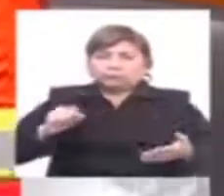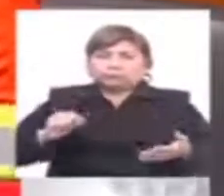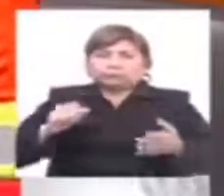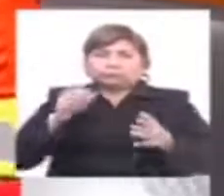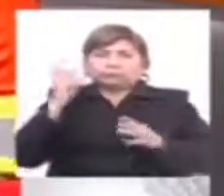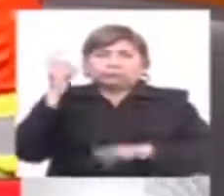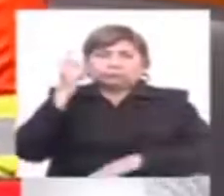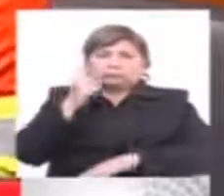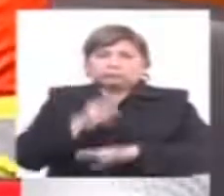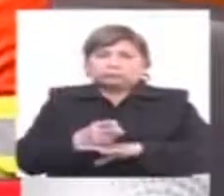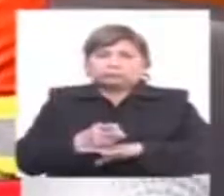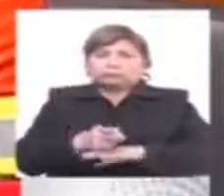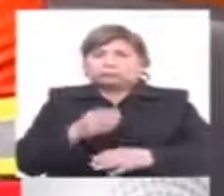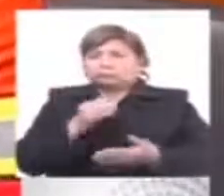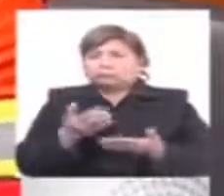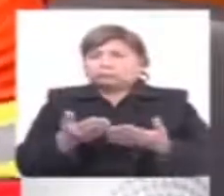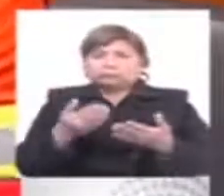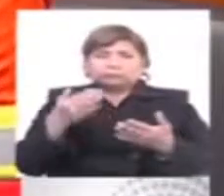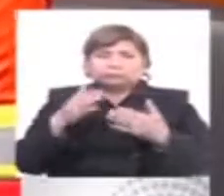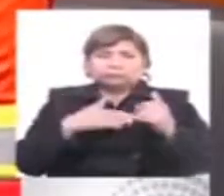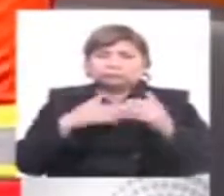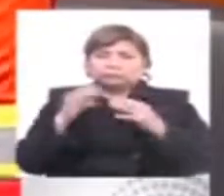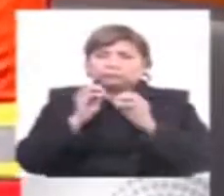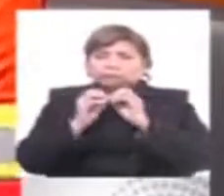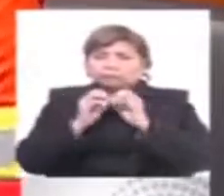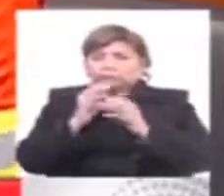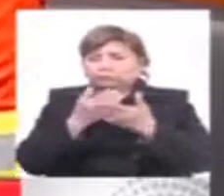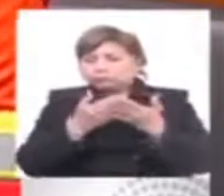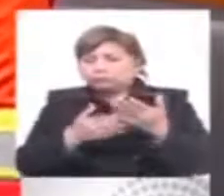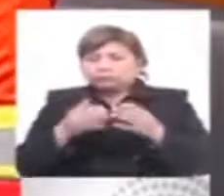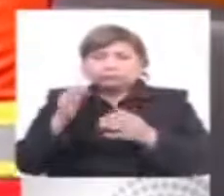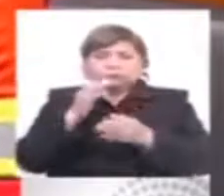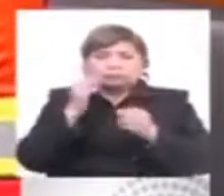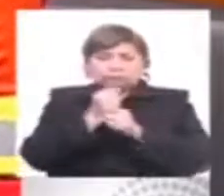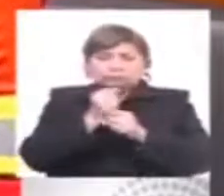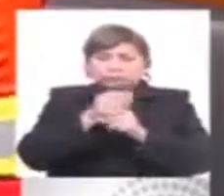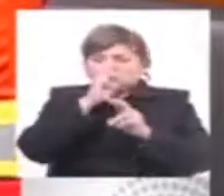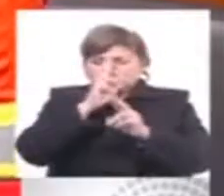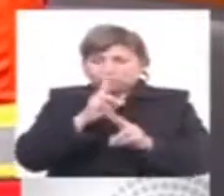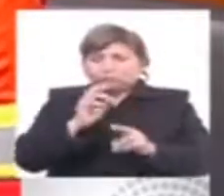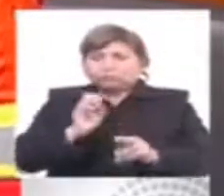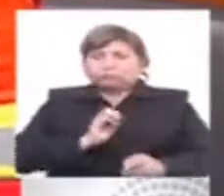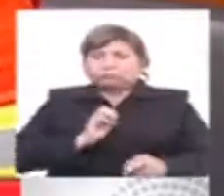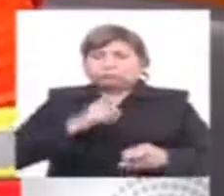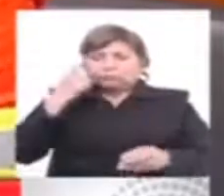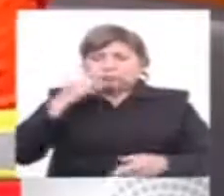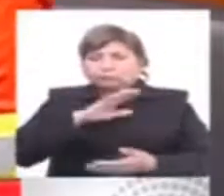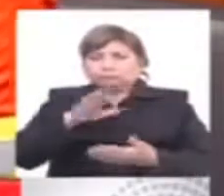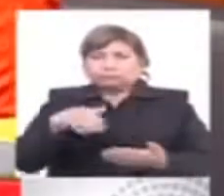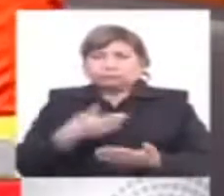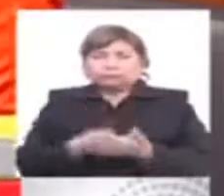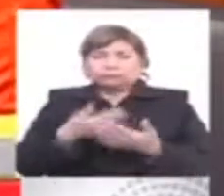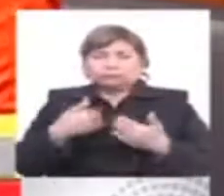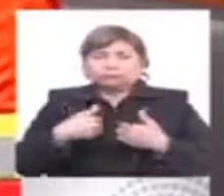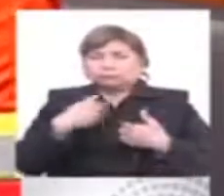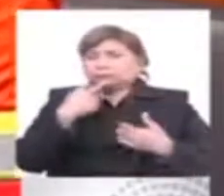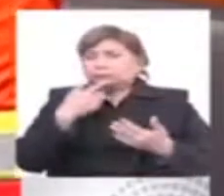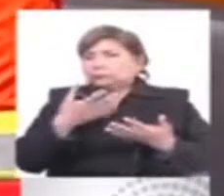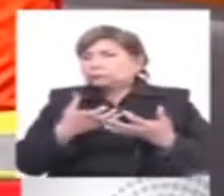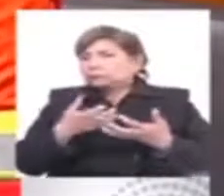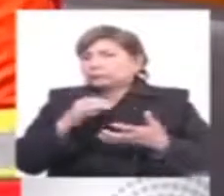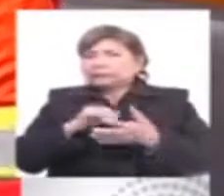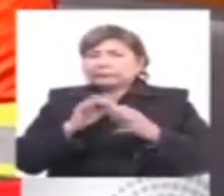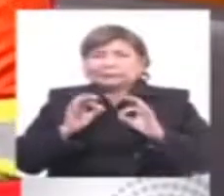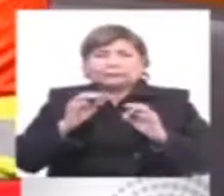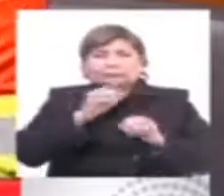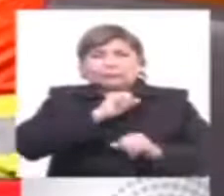dictadura y construir trabajo digno para todos. Por eso quiero recalcar que siempre